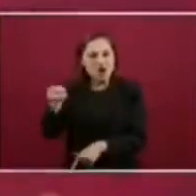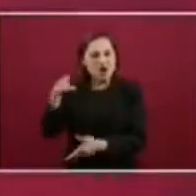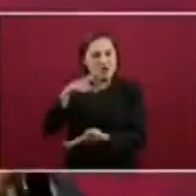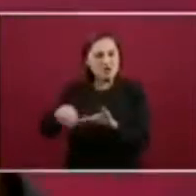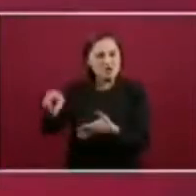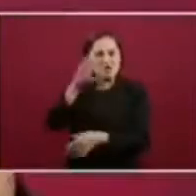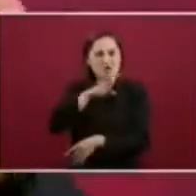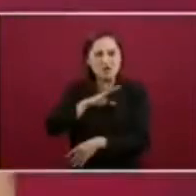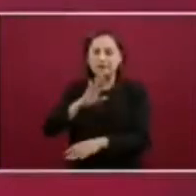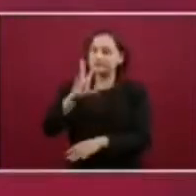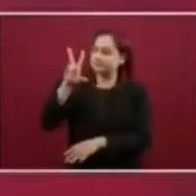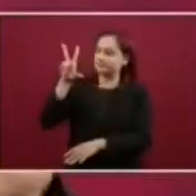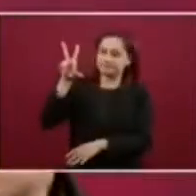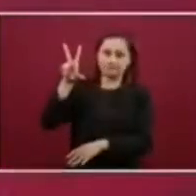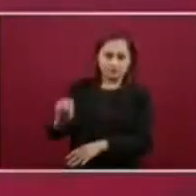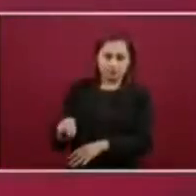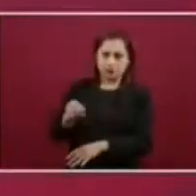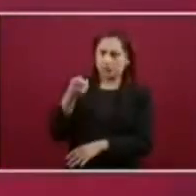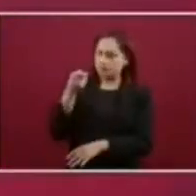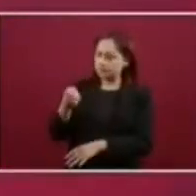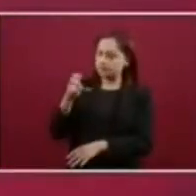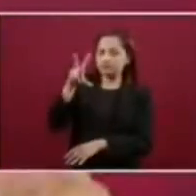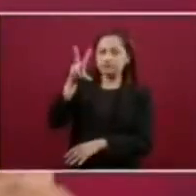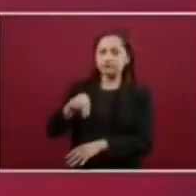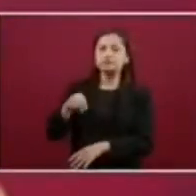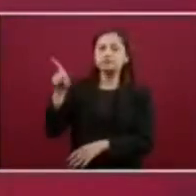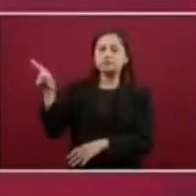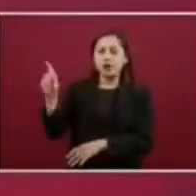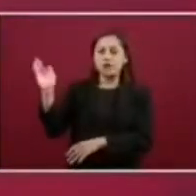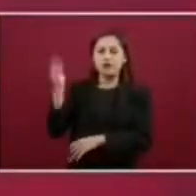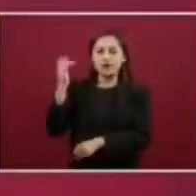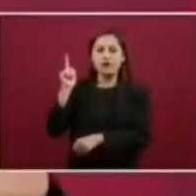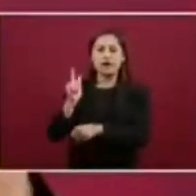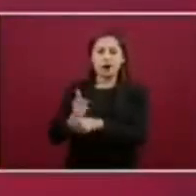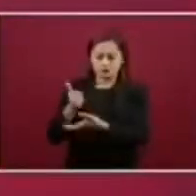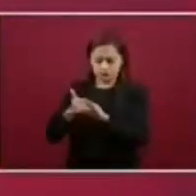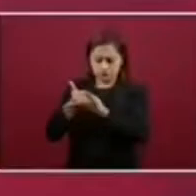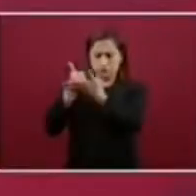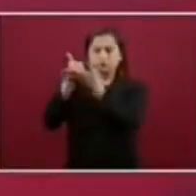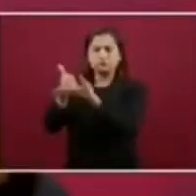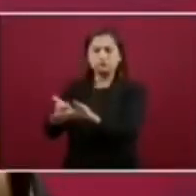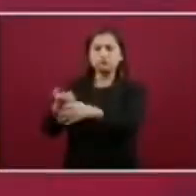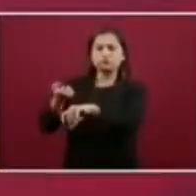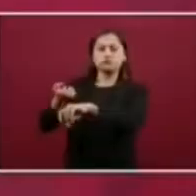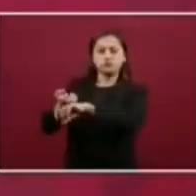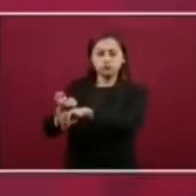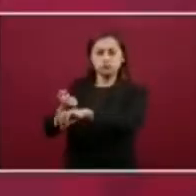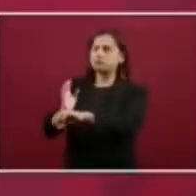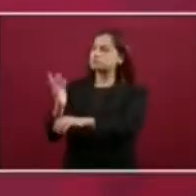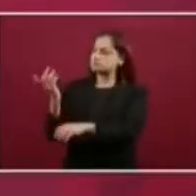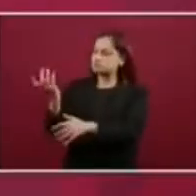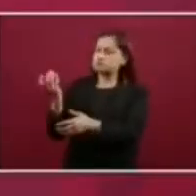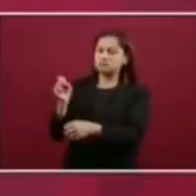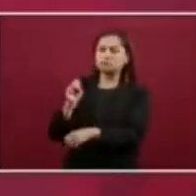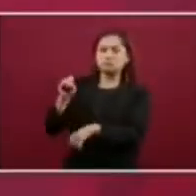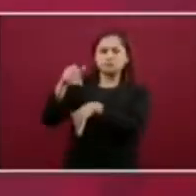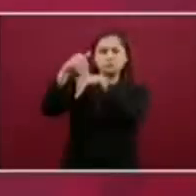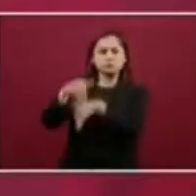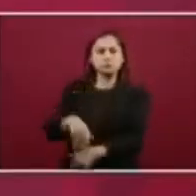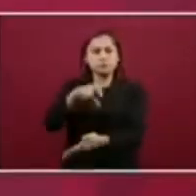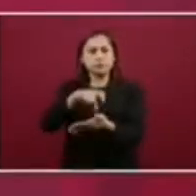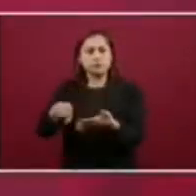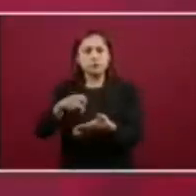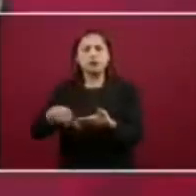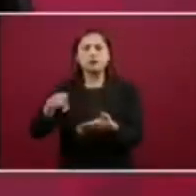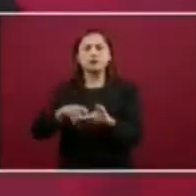transfirió los recursos oportunamente a las entidades federativas y de acuerdo a lo previsto las entidades federativas compraron 100% las